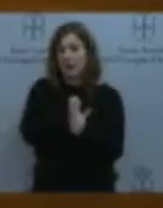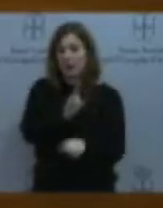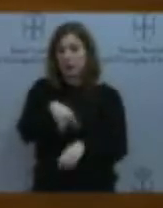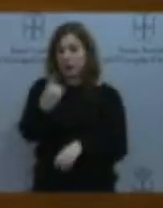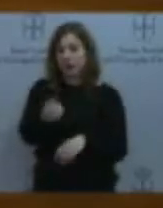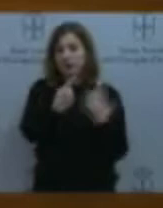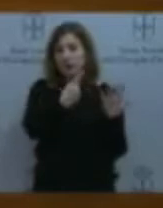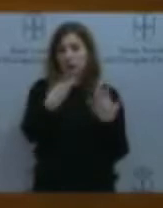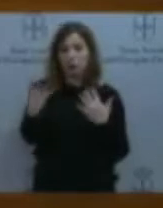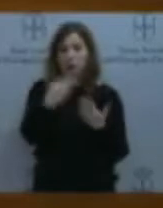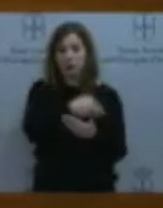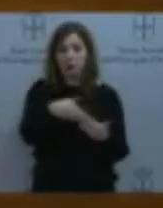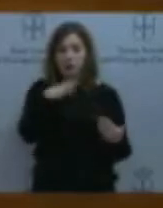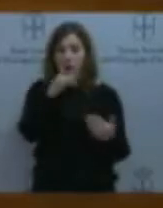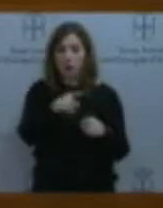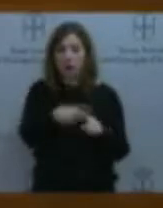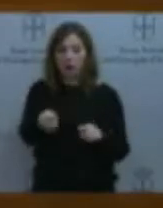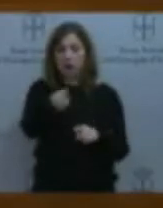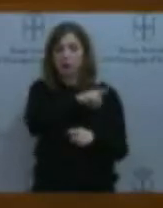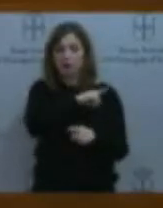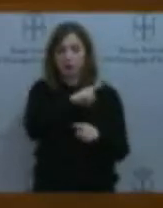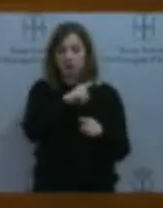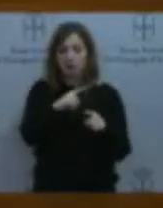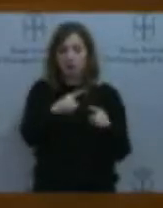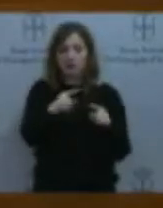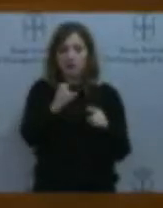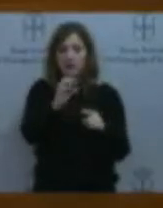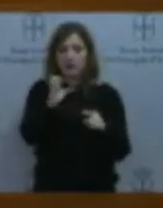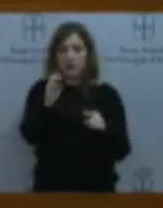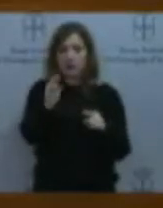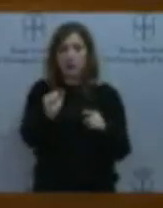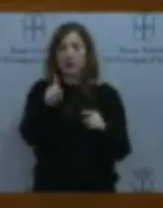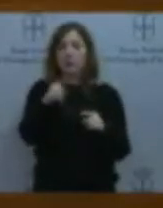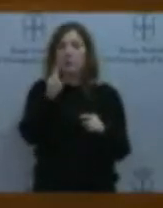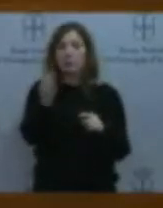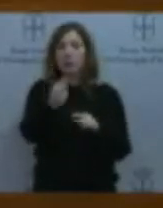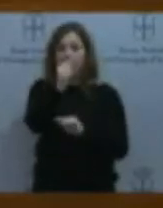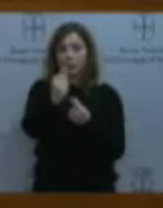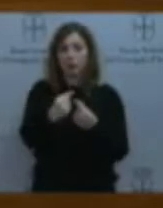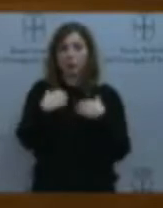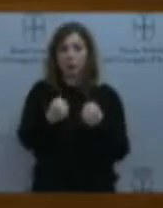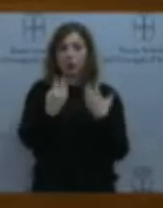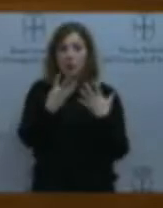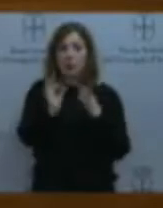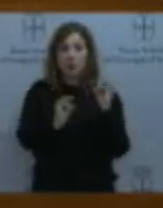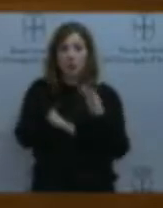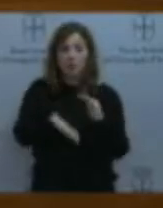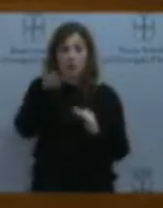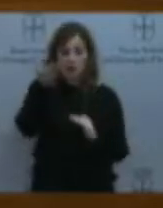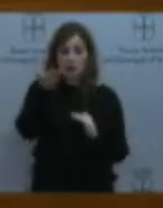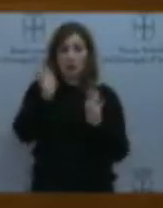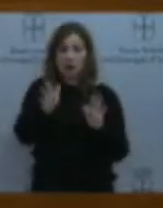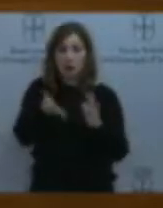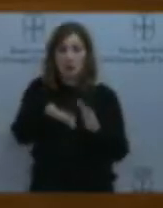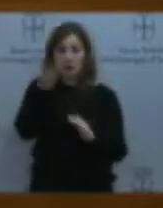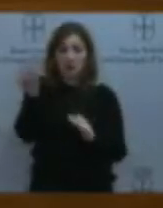millones precisamente por este desfase en el SESPA, y vimos cómo el presupuesto de la sanidad aumenta en un 9%, pero lo que